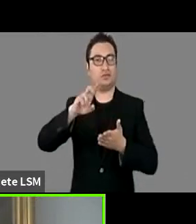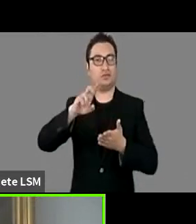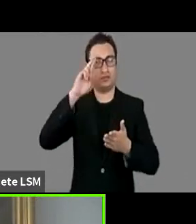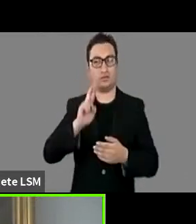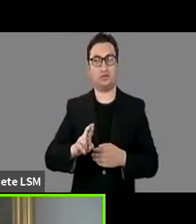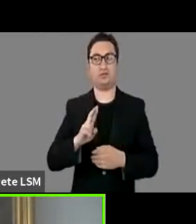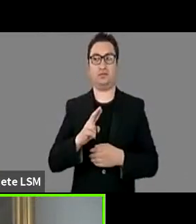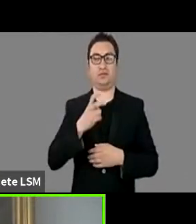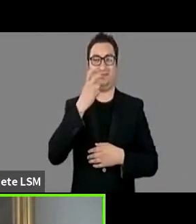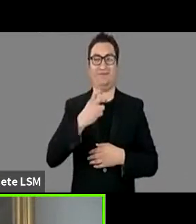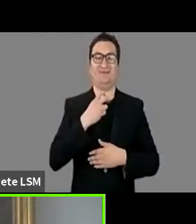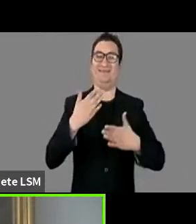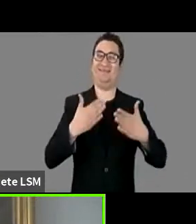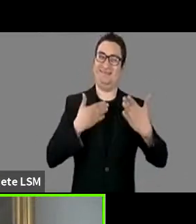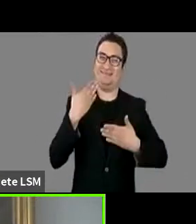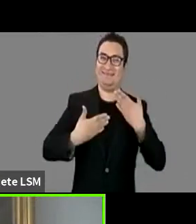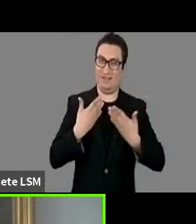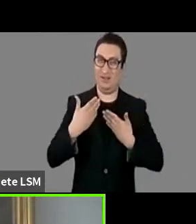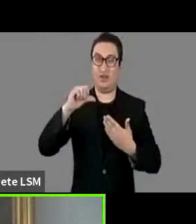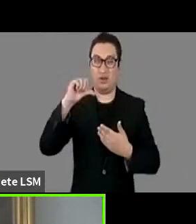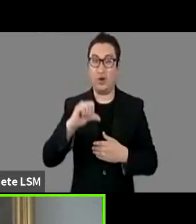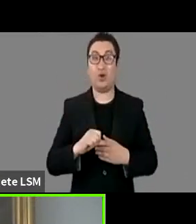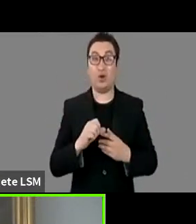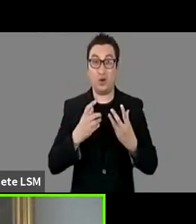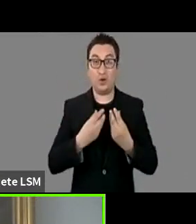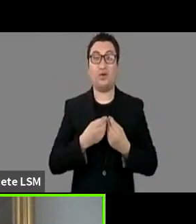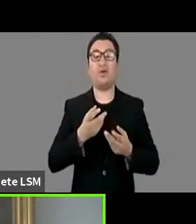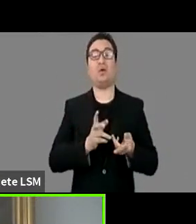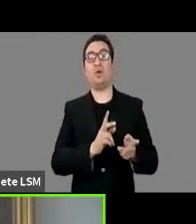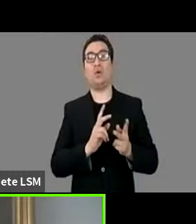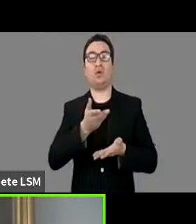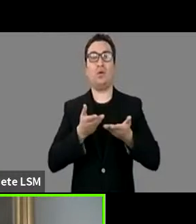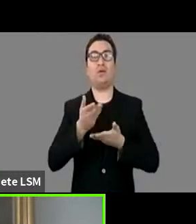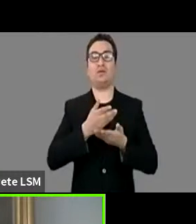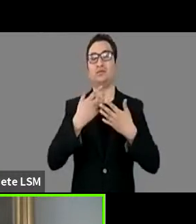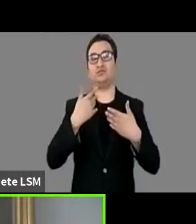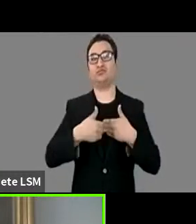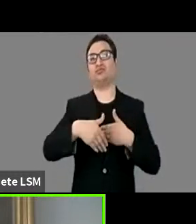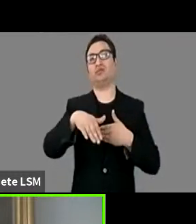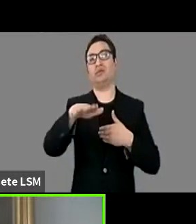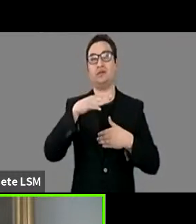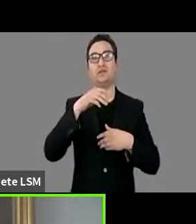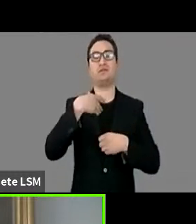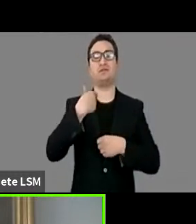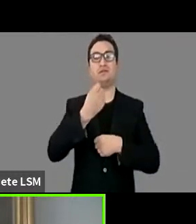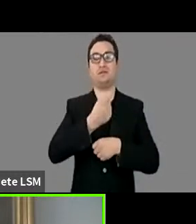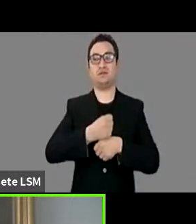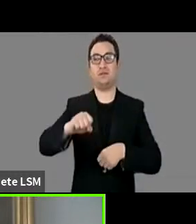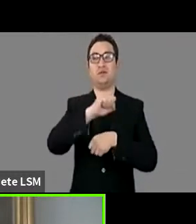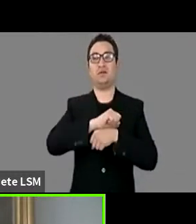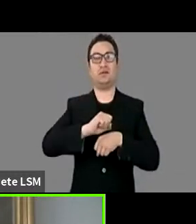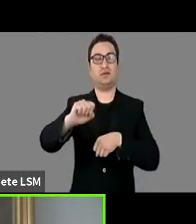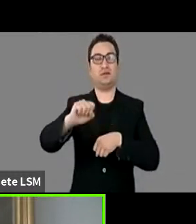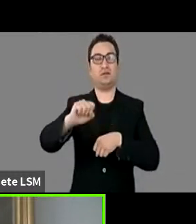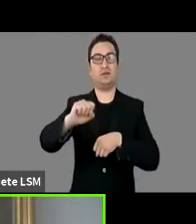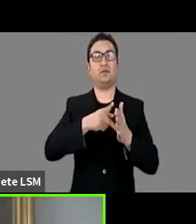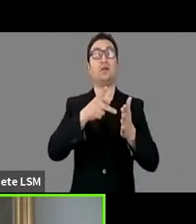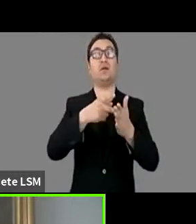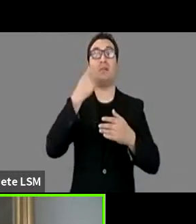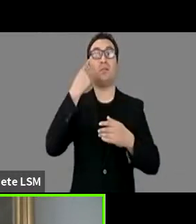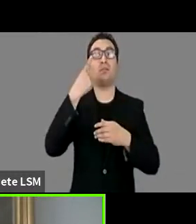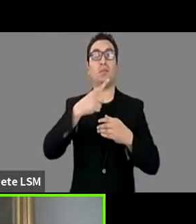el evento del día de hoy y bueno, que se va a llevar a cabo a lo largo de varias semanas. Porque tenemos que seguir visibilizando